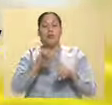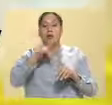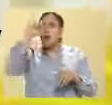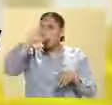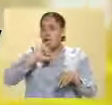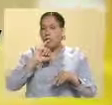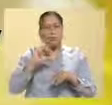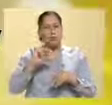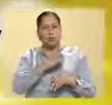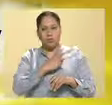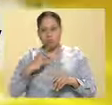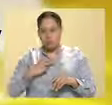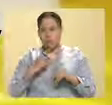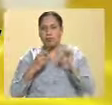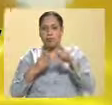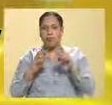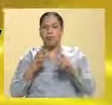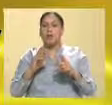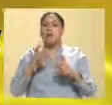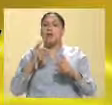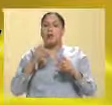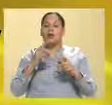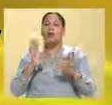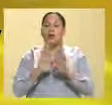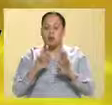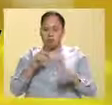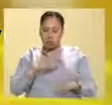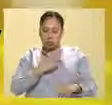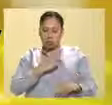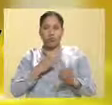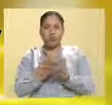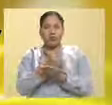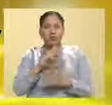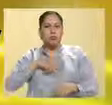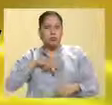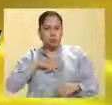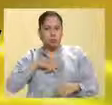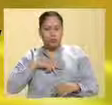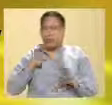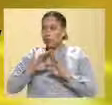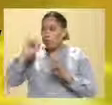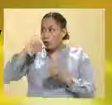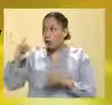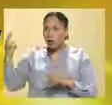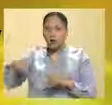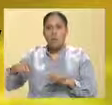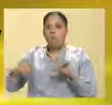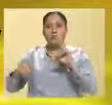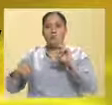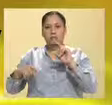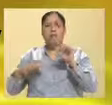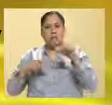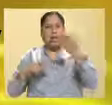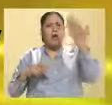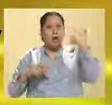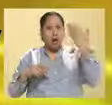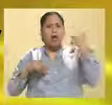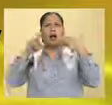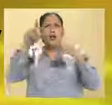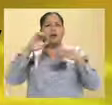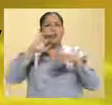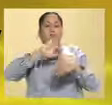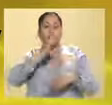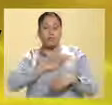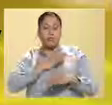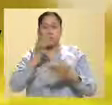Sí. Este servicio se tiene que ofrecer de manera individual, ¿no? Porque esto incluso ocurría antes de la conquista. Antes de la